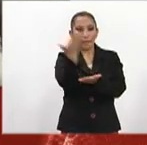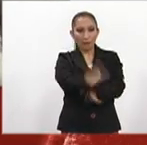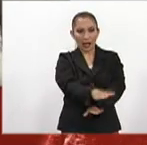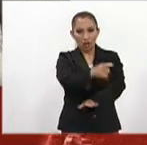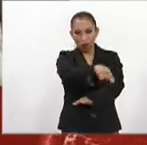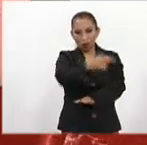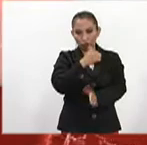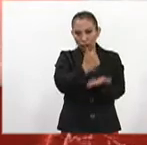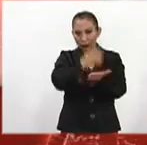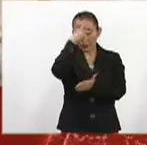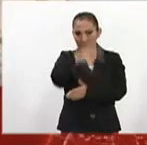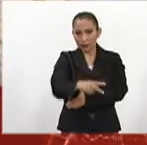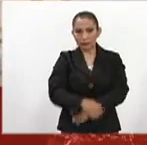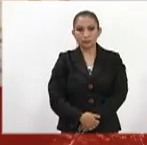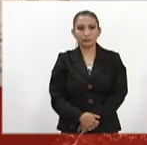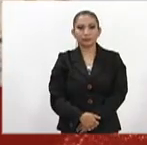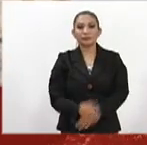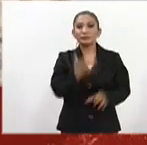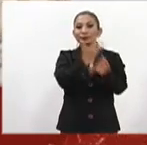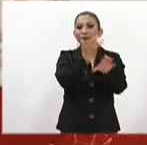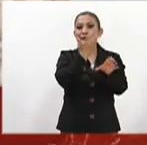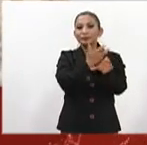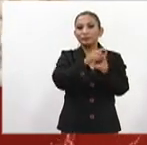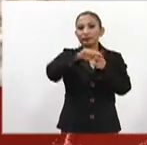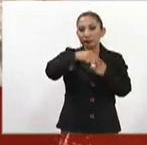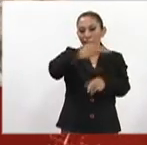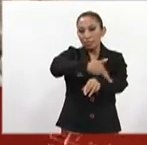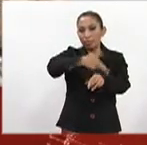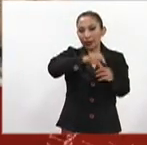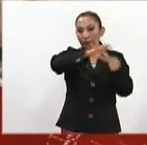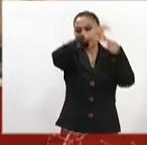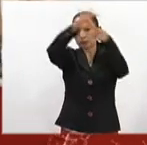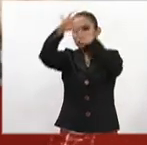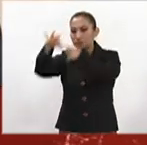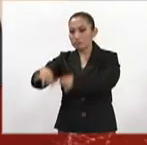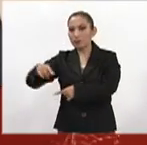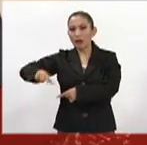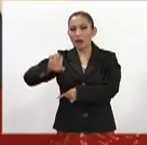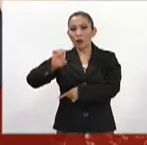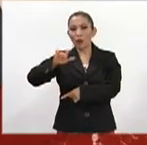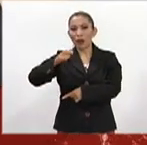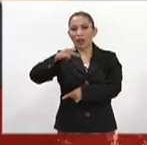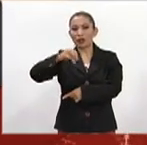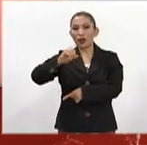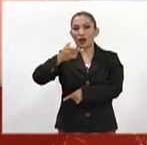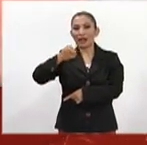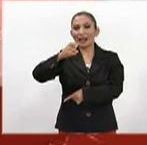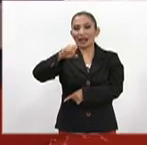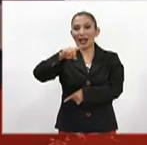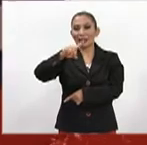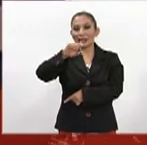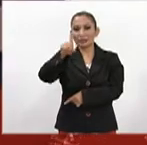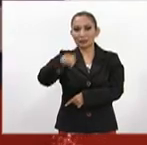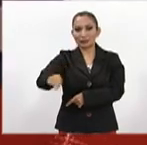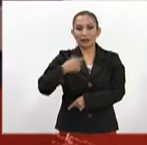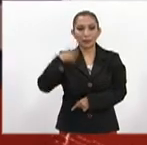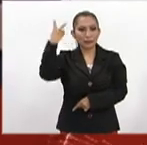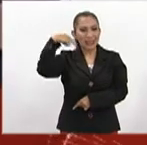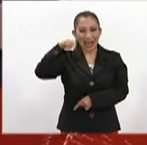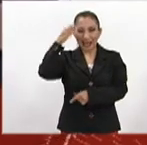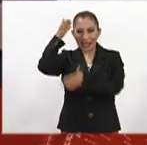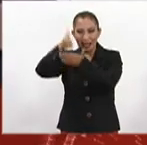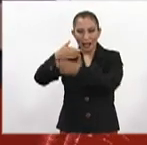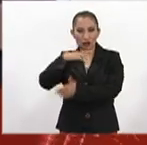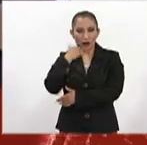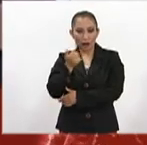Ciudad de México. Estados Unidos inicia el proceso de extradición de Eugenio Hernández. En gira de trabajo por